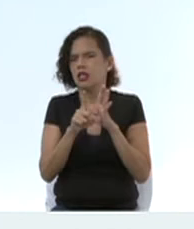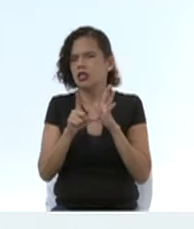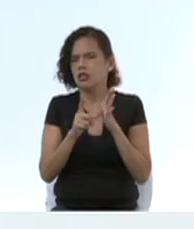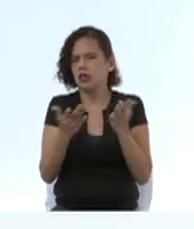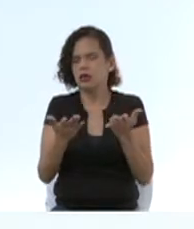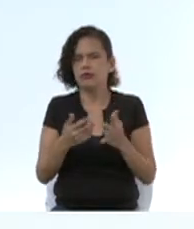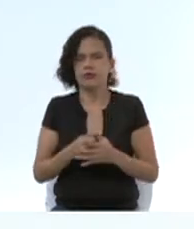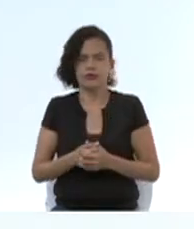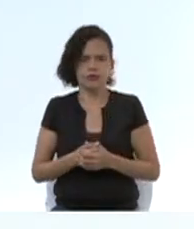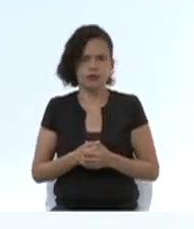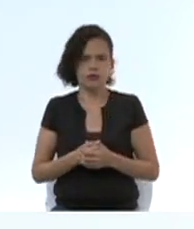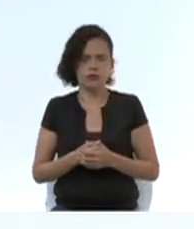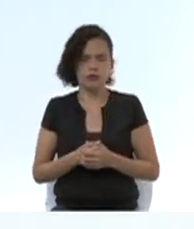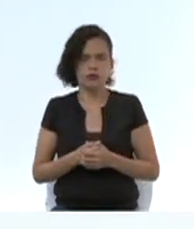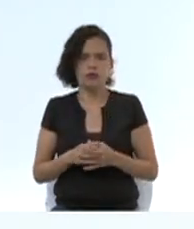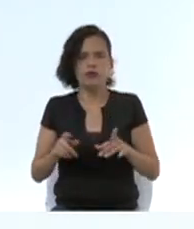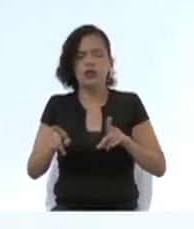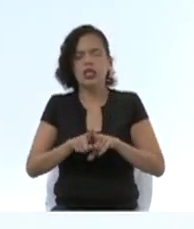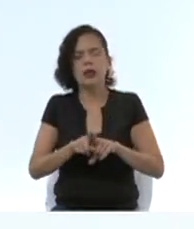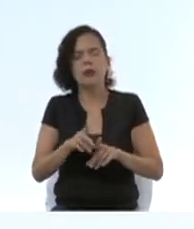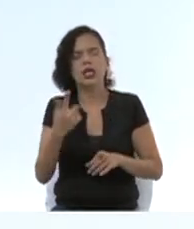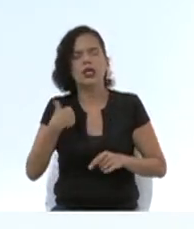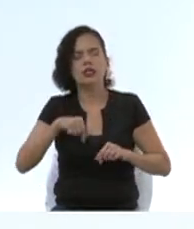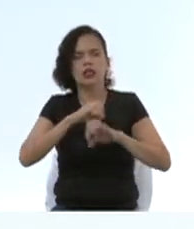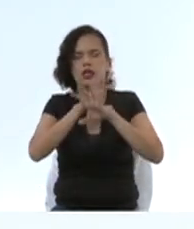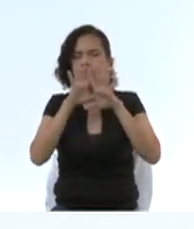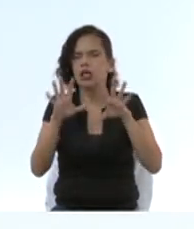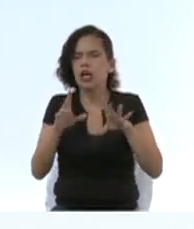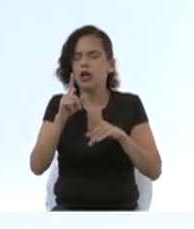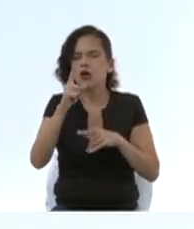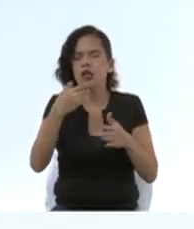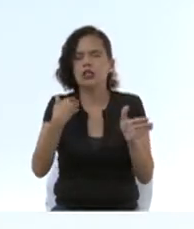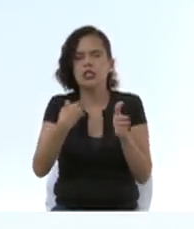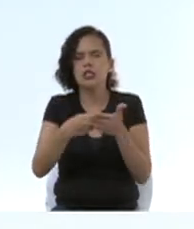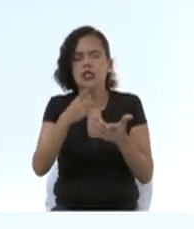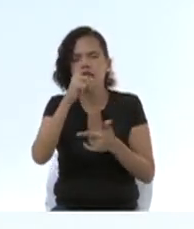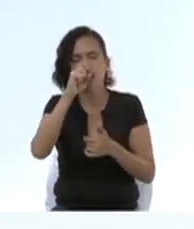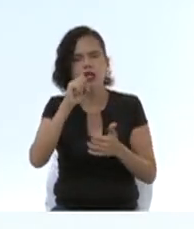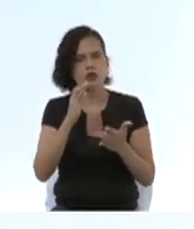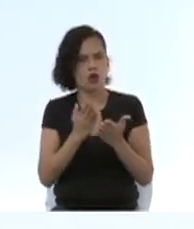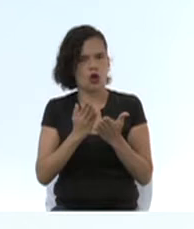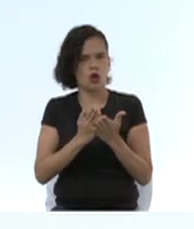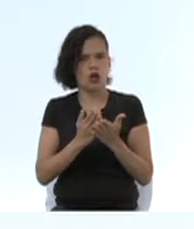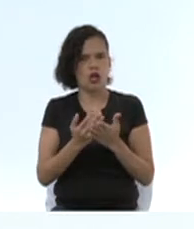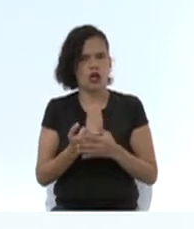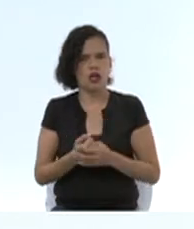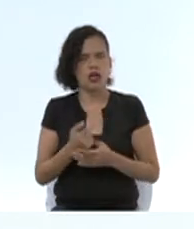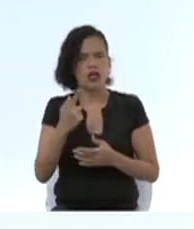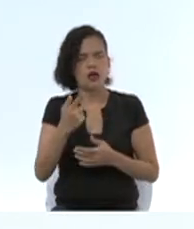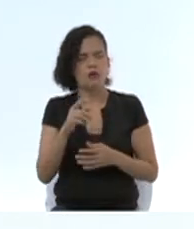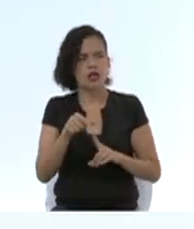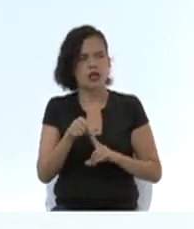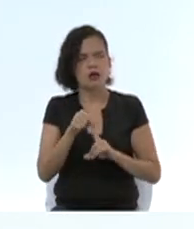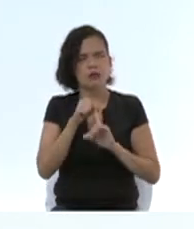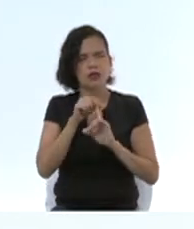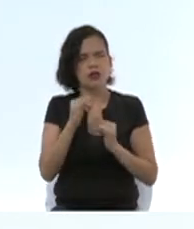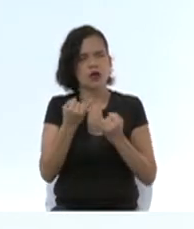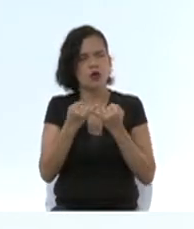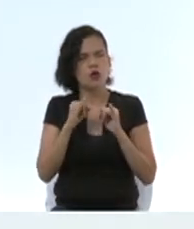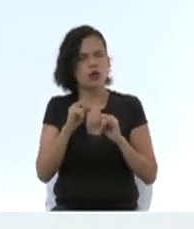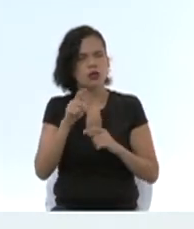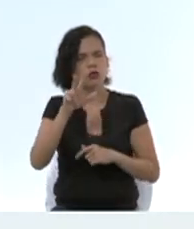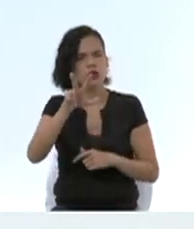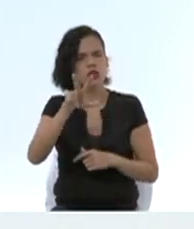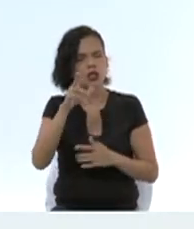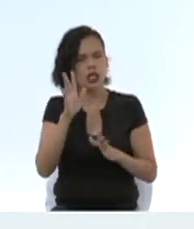te parece, mi profe? Así es, mi profe. Y también hay que tener en cuenta que este cierre de año escolar es bien particular. Bueno, los últimos